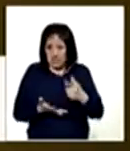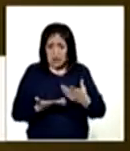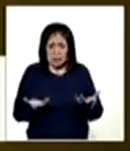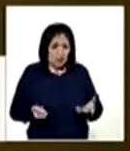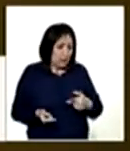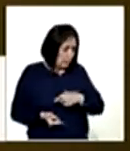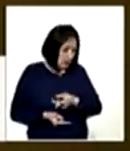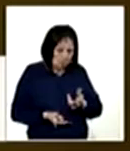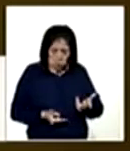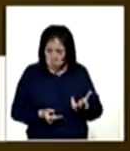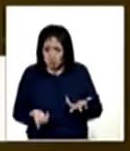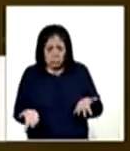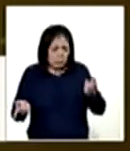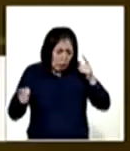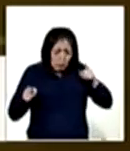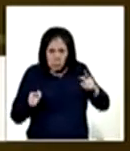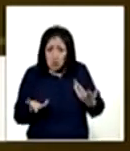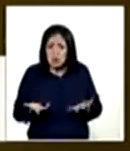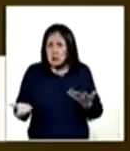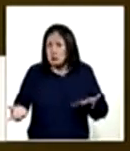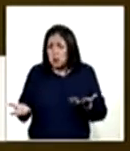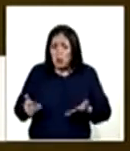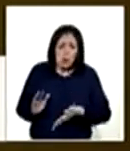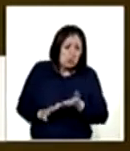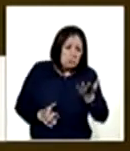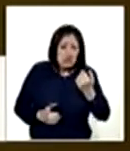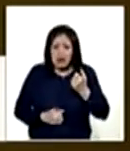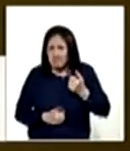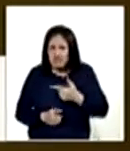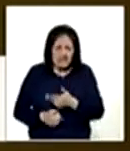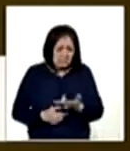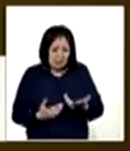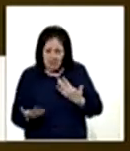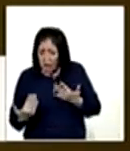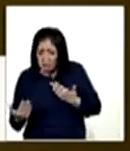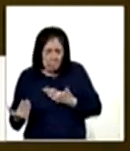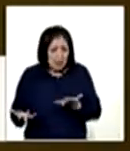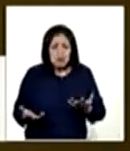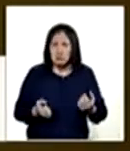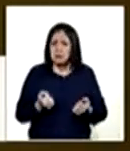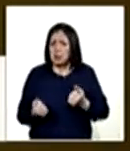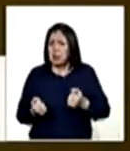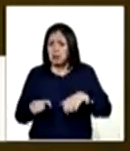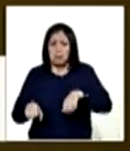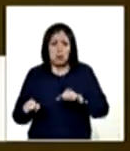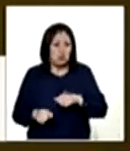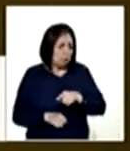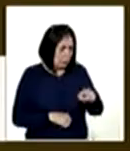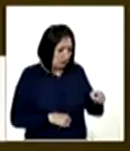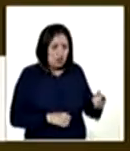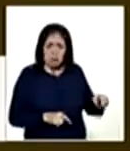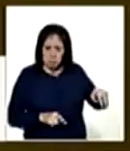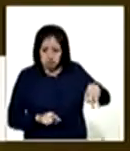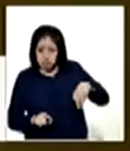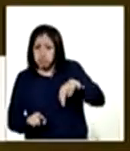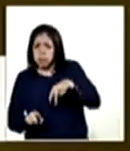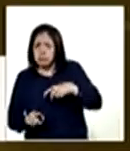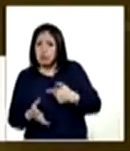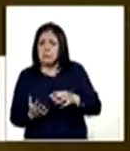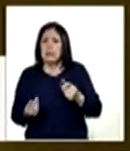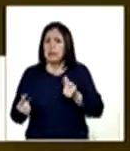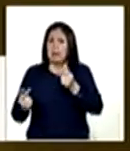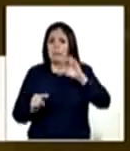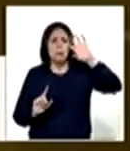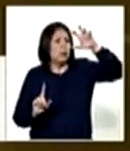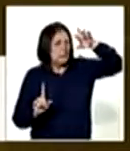pactando dónde continuar la noche, dónde ir a una fiesta, y de tal manera, pues, de que se produce este hecho, de inmediato son captadas por las